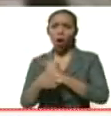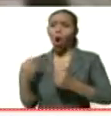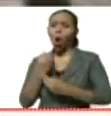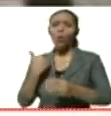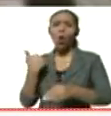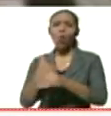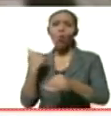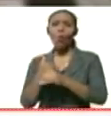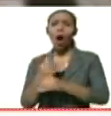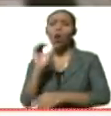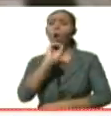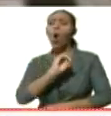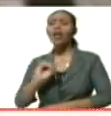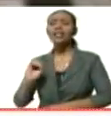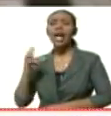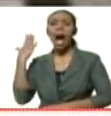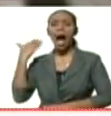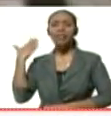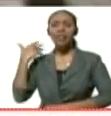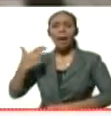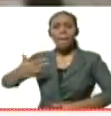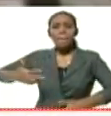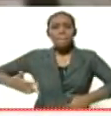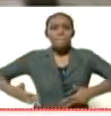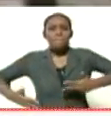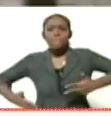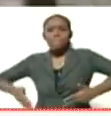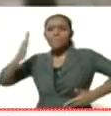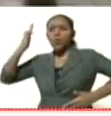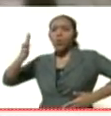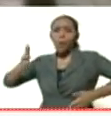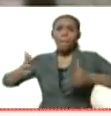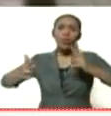lejano oeste del siglo XIX.